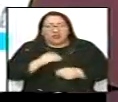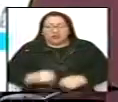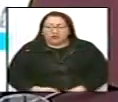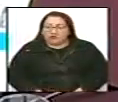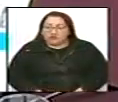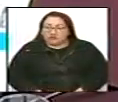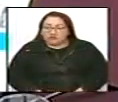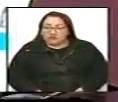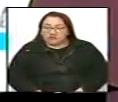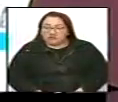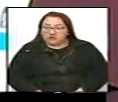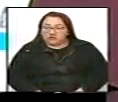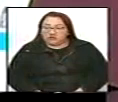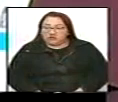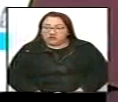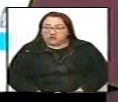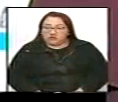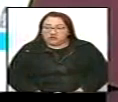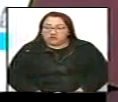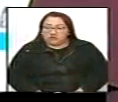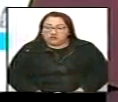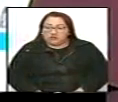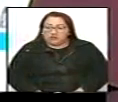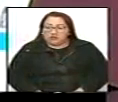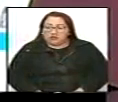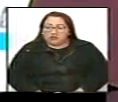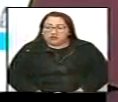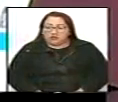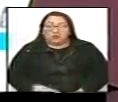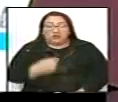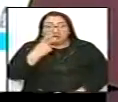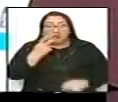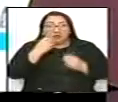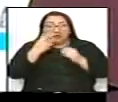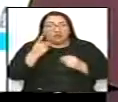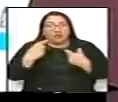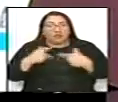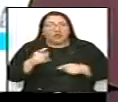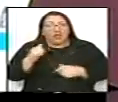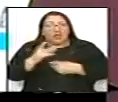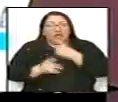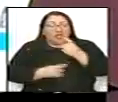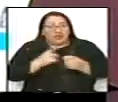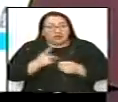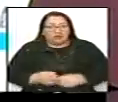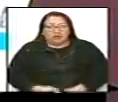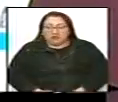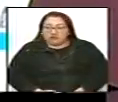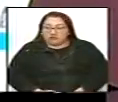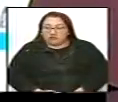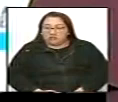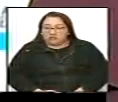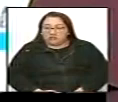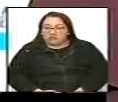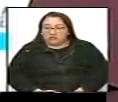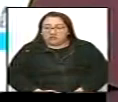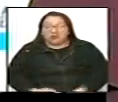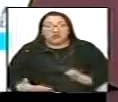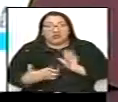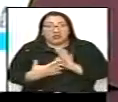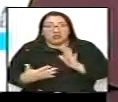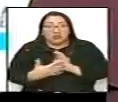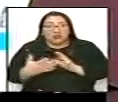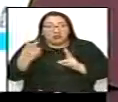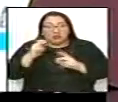denuncias al señor Chávarri. Hemos visto con vergüenza estos videos, hay declaraciones, hay testigos, hay